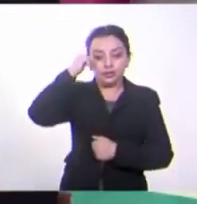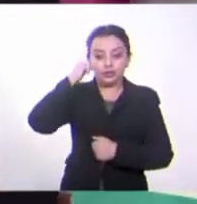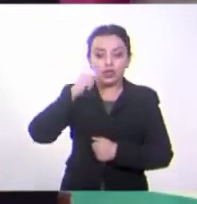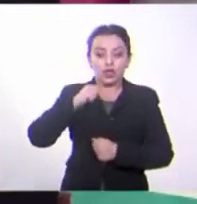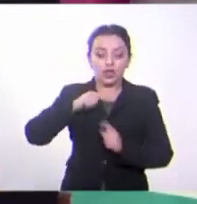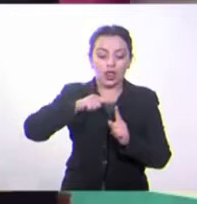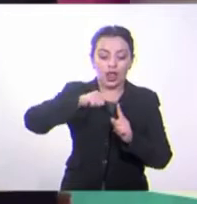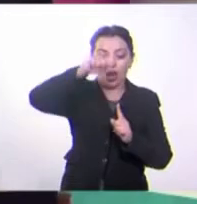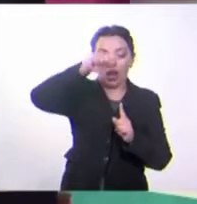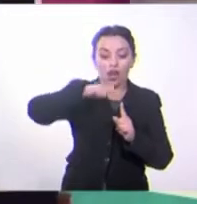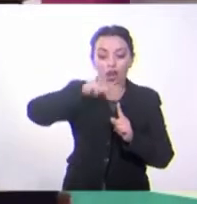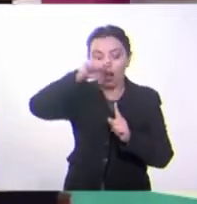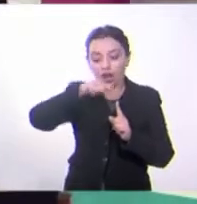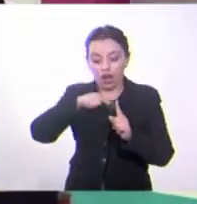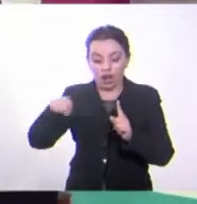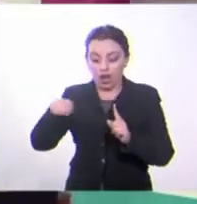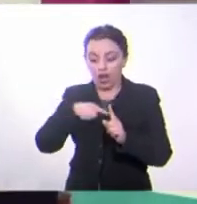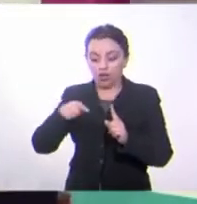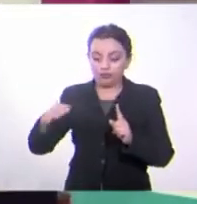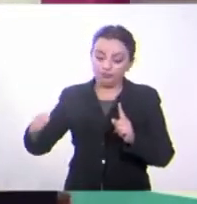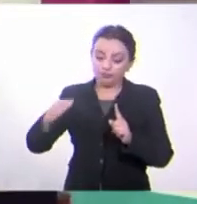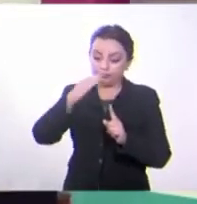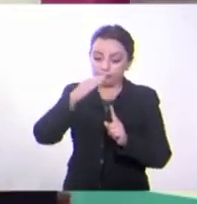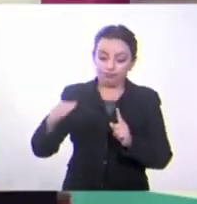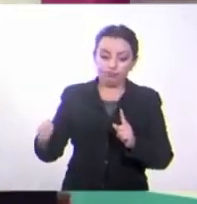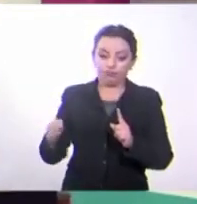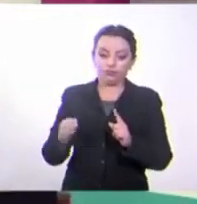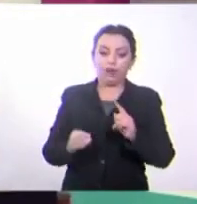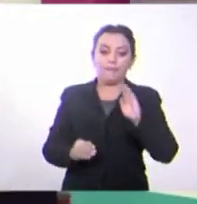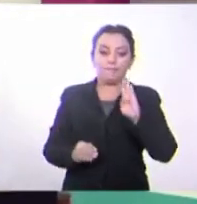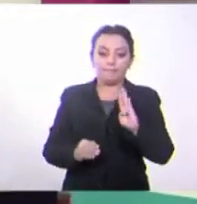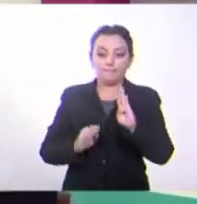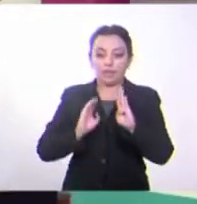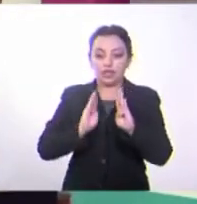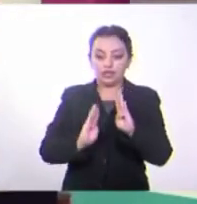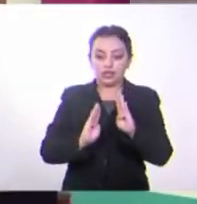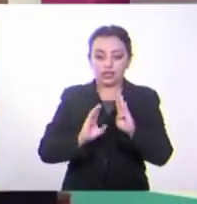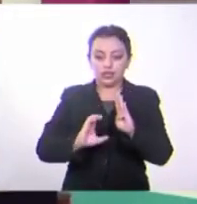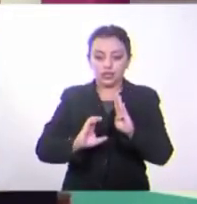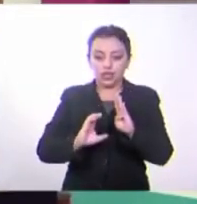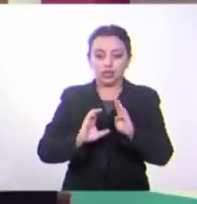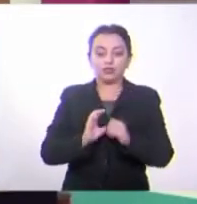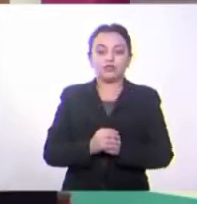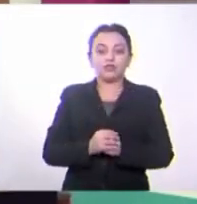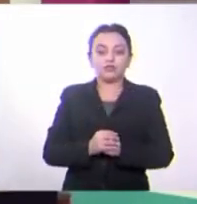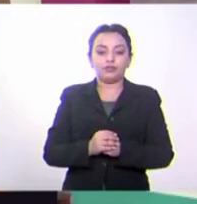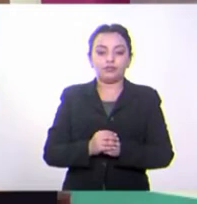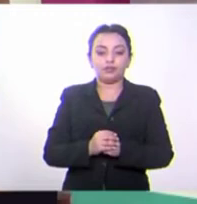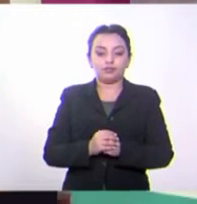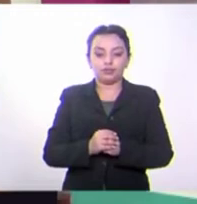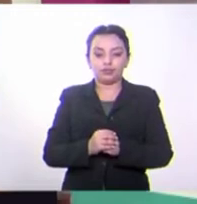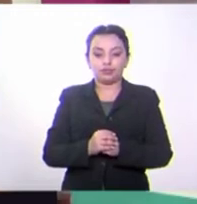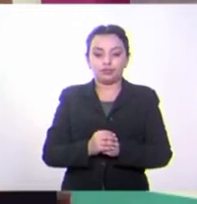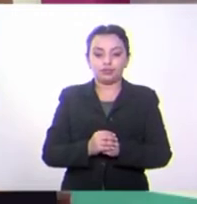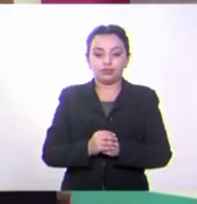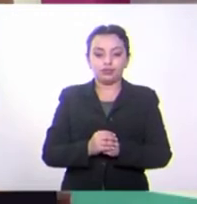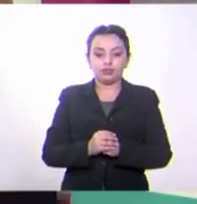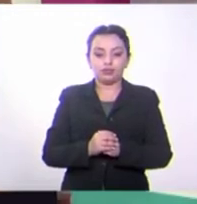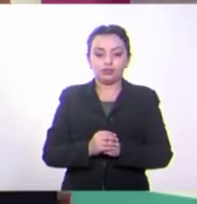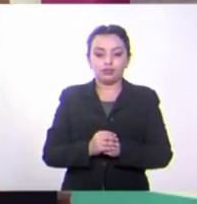¿cuál es el correspondiente en el triángulo? En este caso sería el